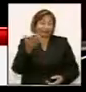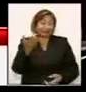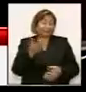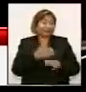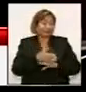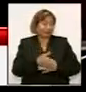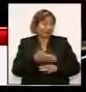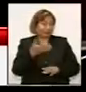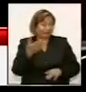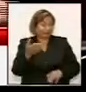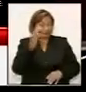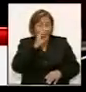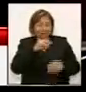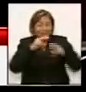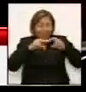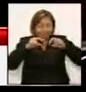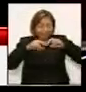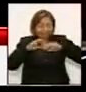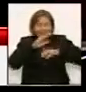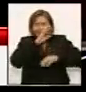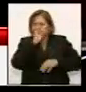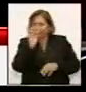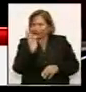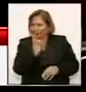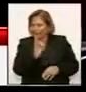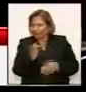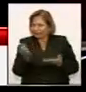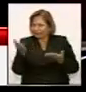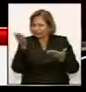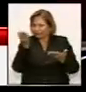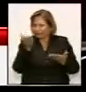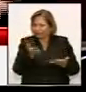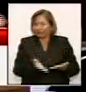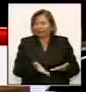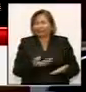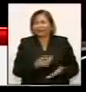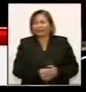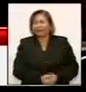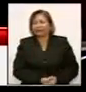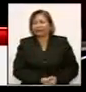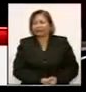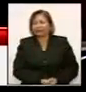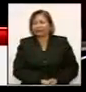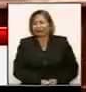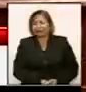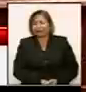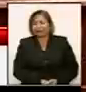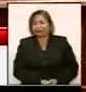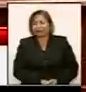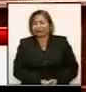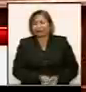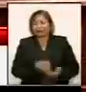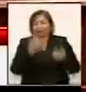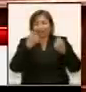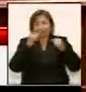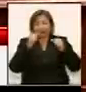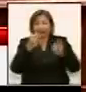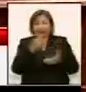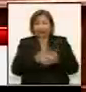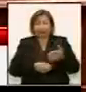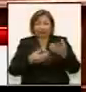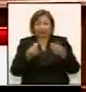suyo, esto realmente hay que revisarlo. Nunca fue la intención de traerlo acá para interpelación y constatarlo, pero con esta revelación de los